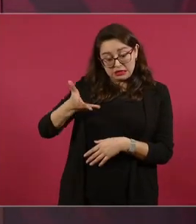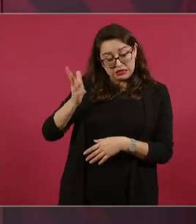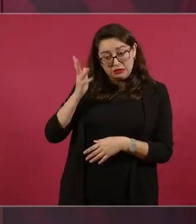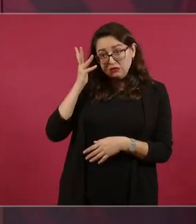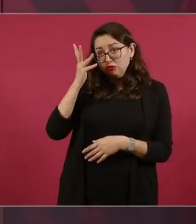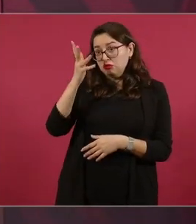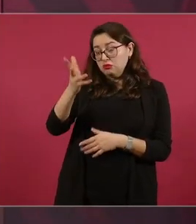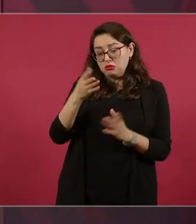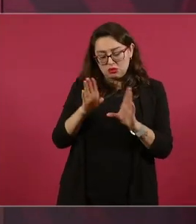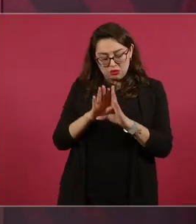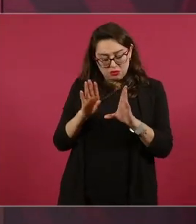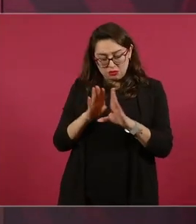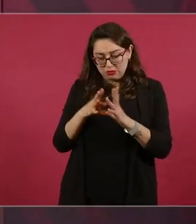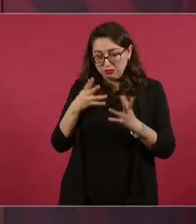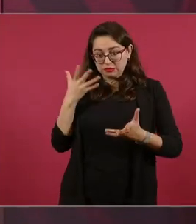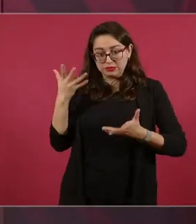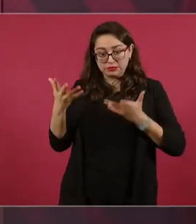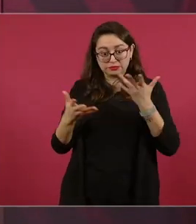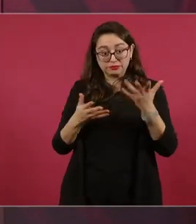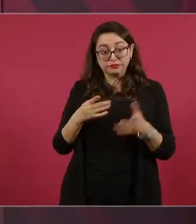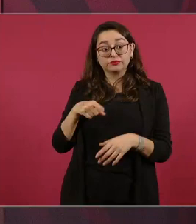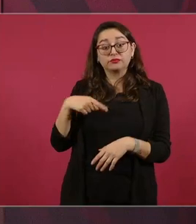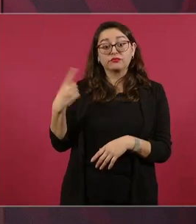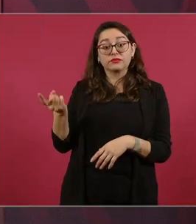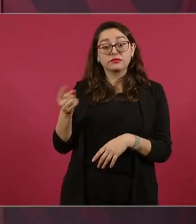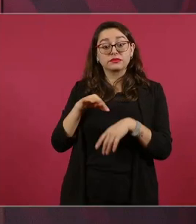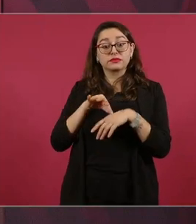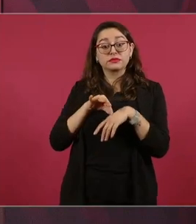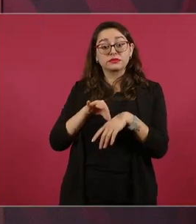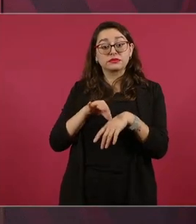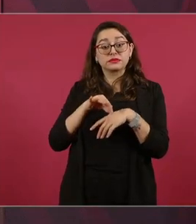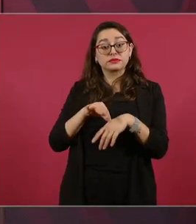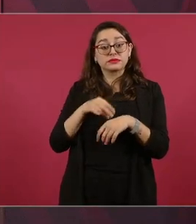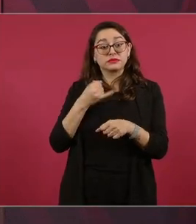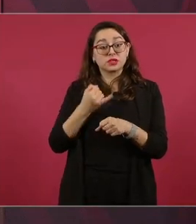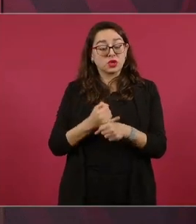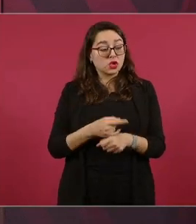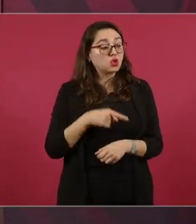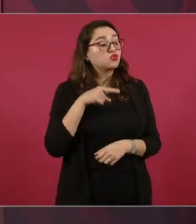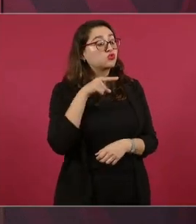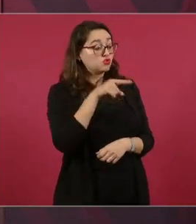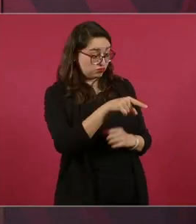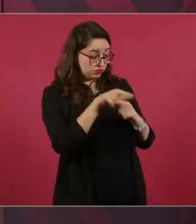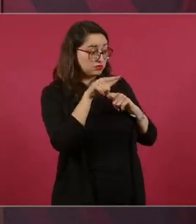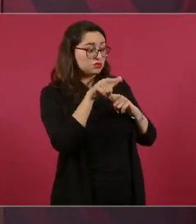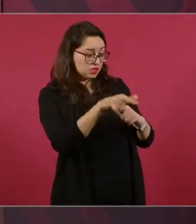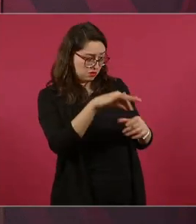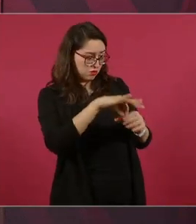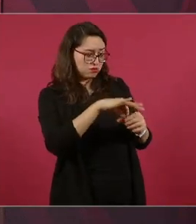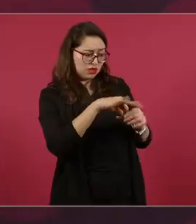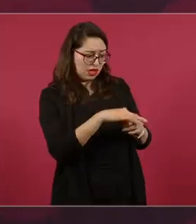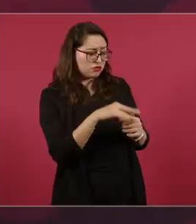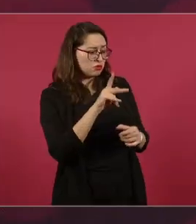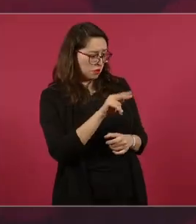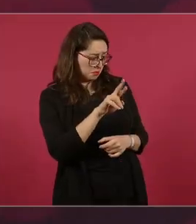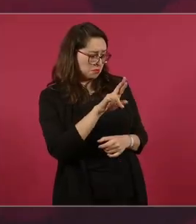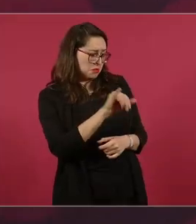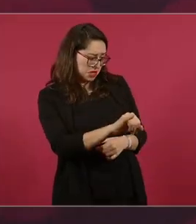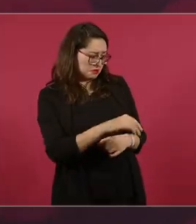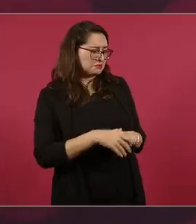parar? Entonces le dice el otro, sigue votando por el PRI. Le dice,